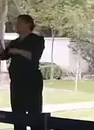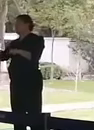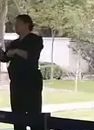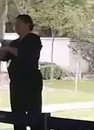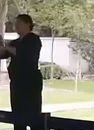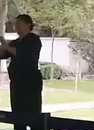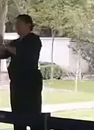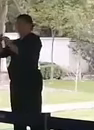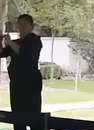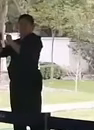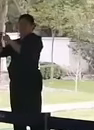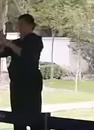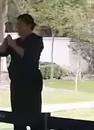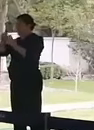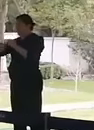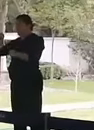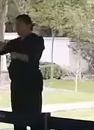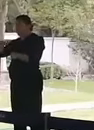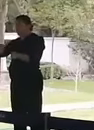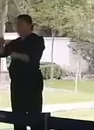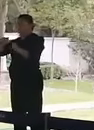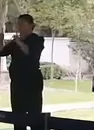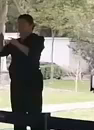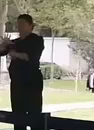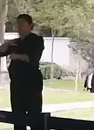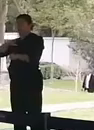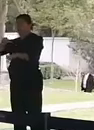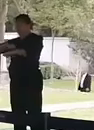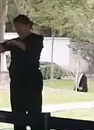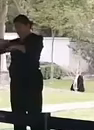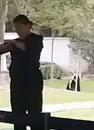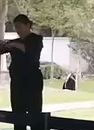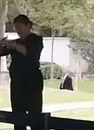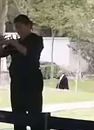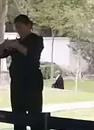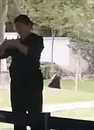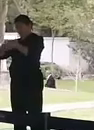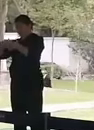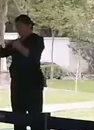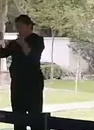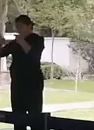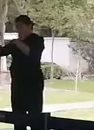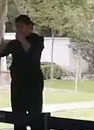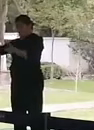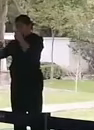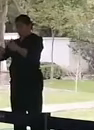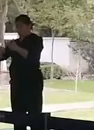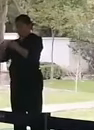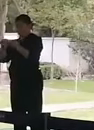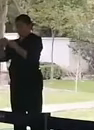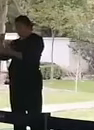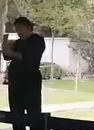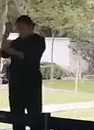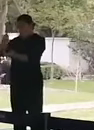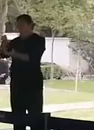las empresas que hacen tanta inversión aquí en Tlaxcala, pero se ve de una manera muy profunda en